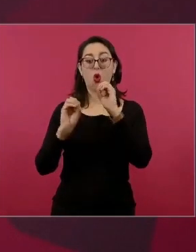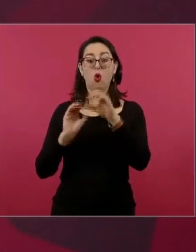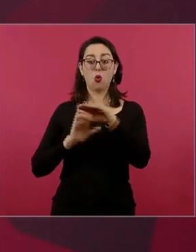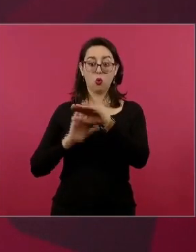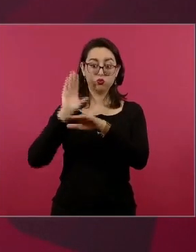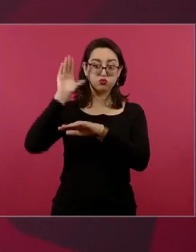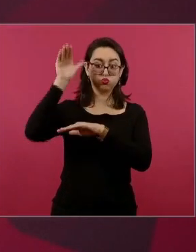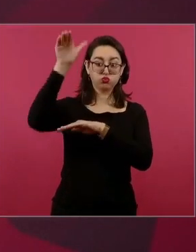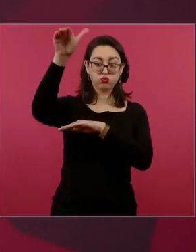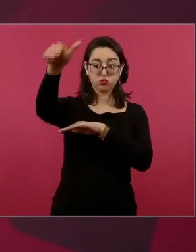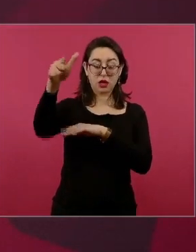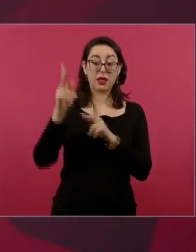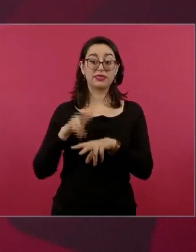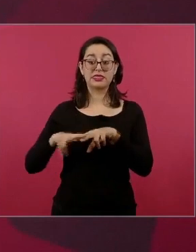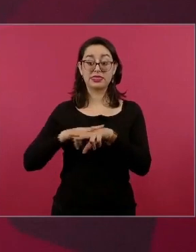Es por arriba.